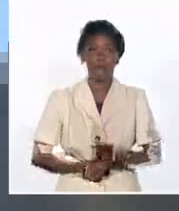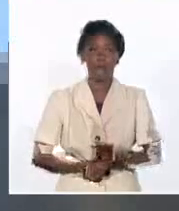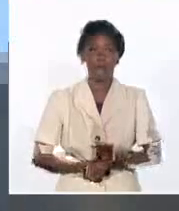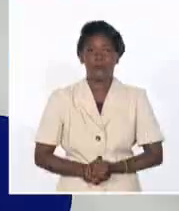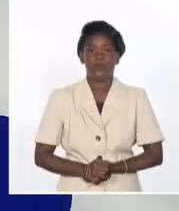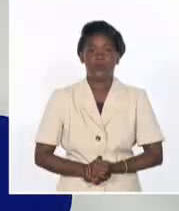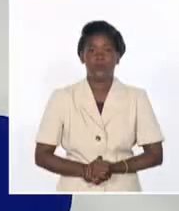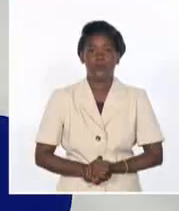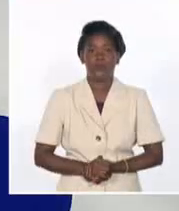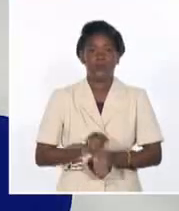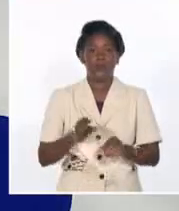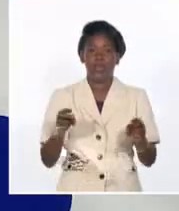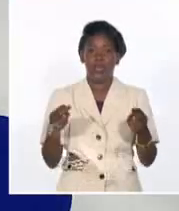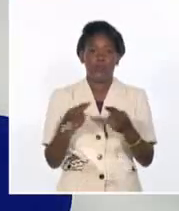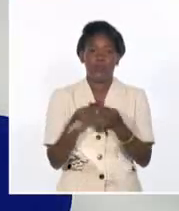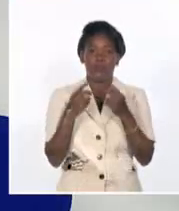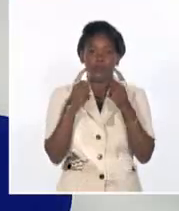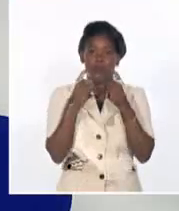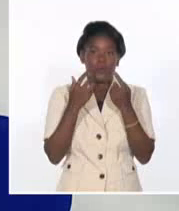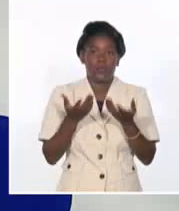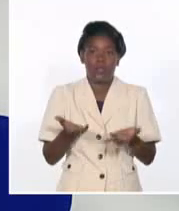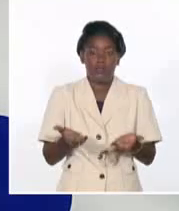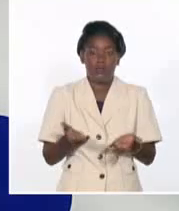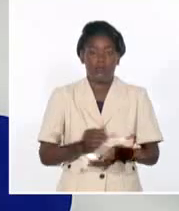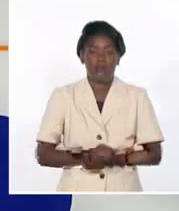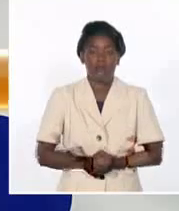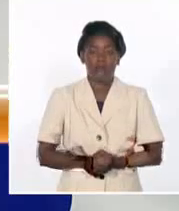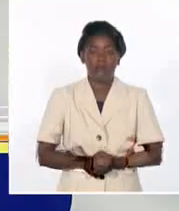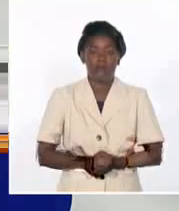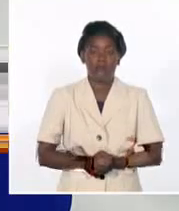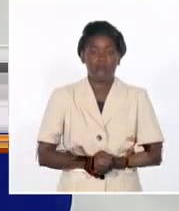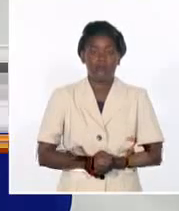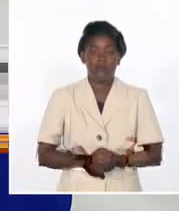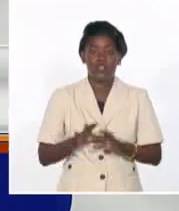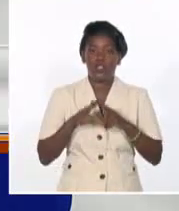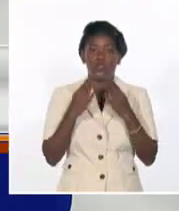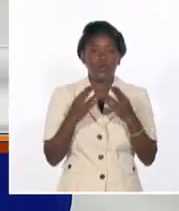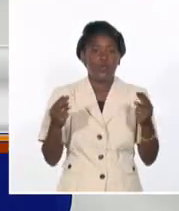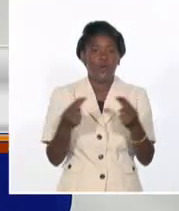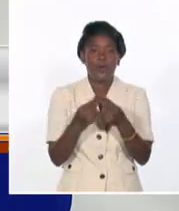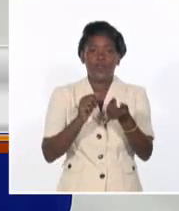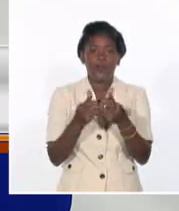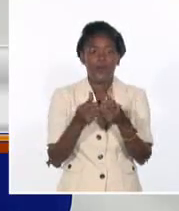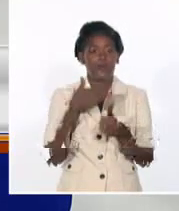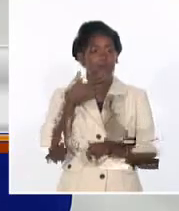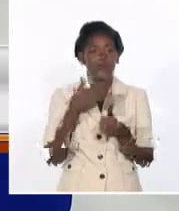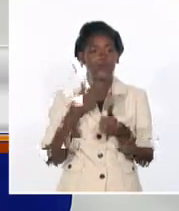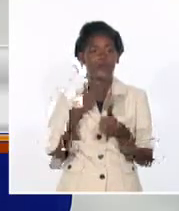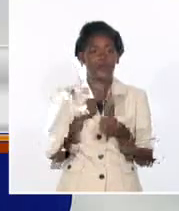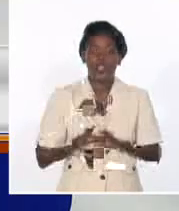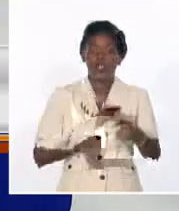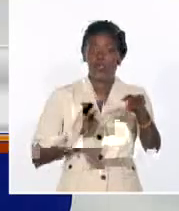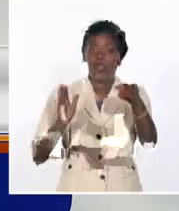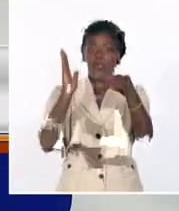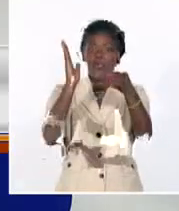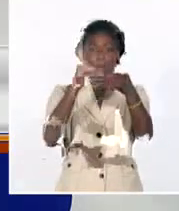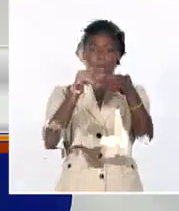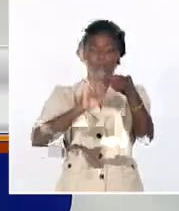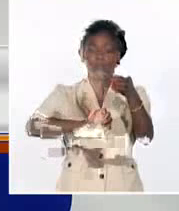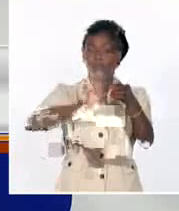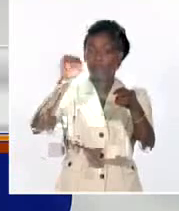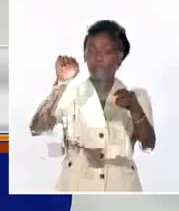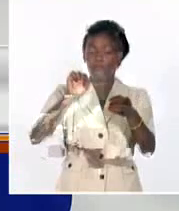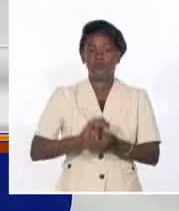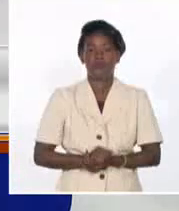Este evento es un evento, por supuesto, todos los eventos de baloncesto del área, sobre todo en los últimos tiempos, tienen un máximo nivel. Argentina